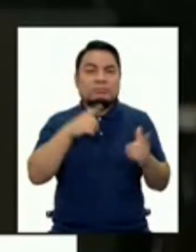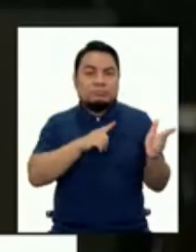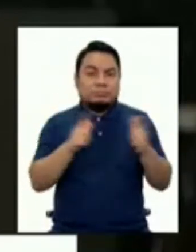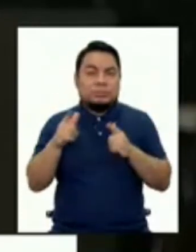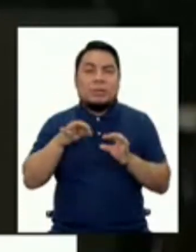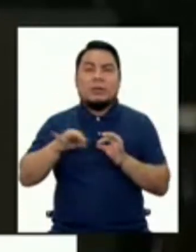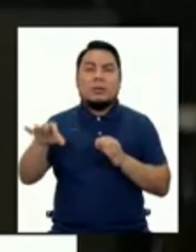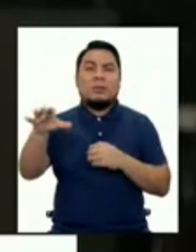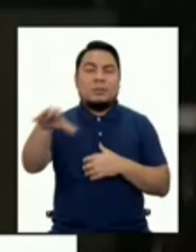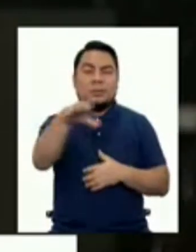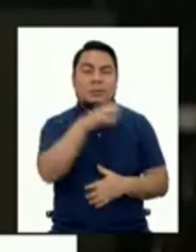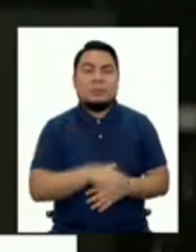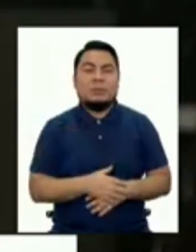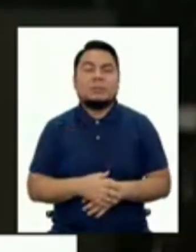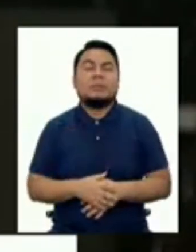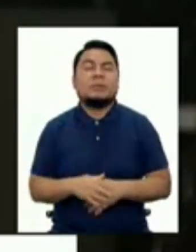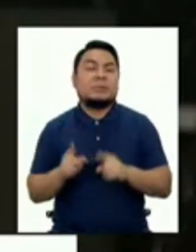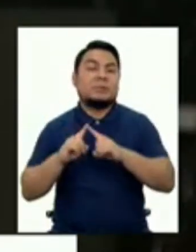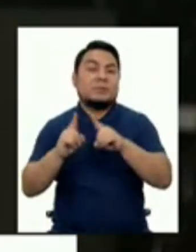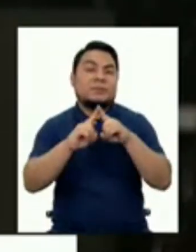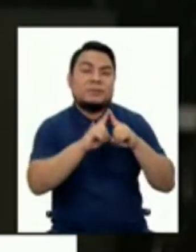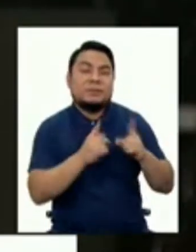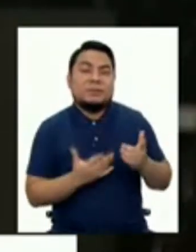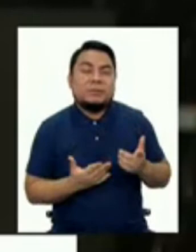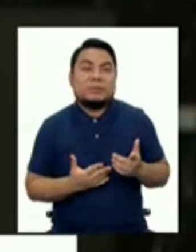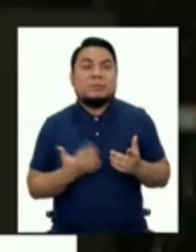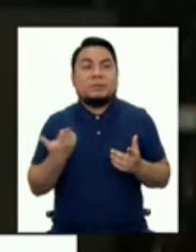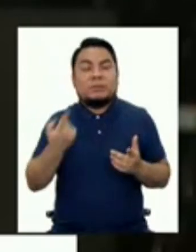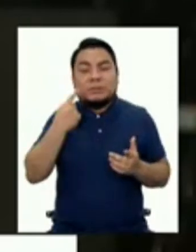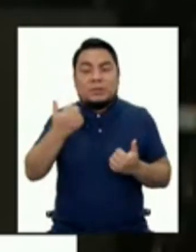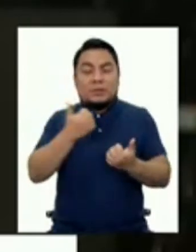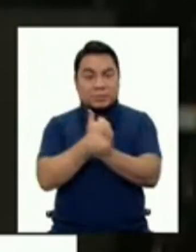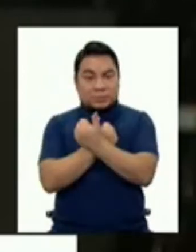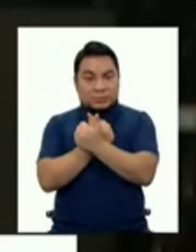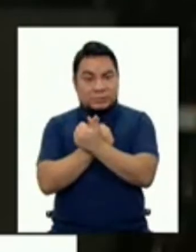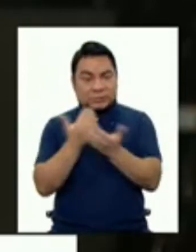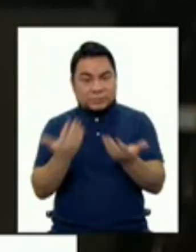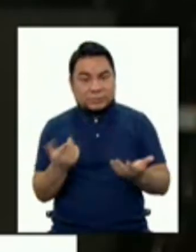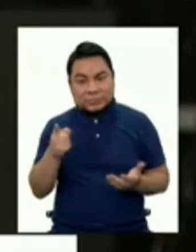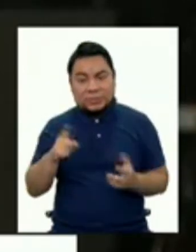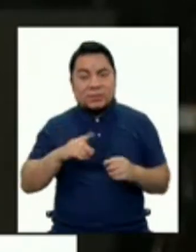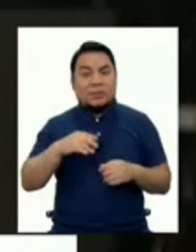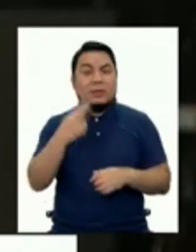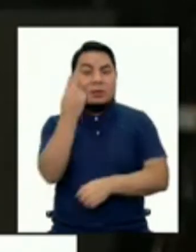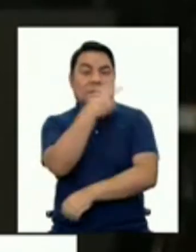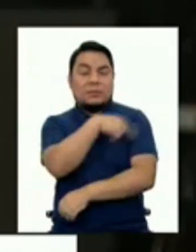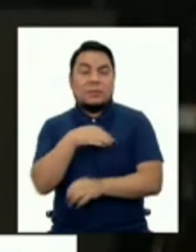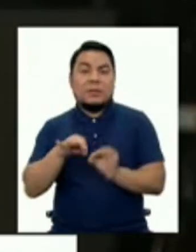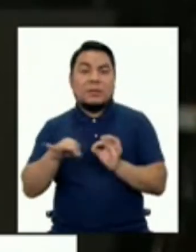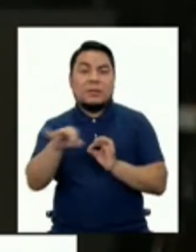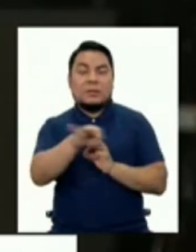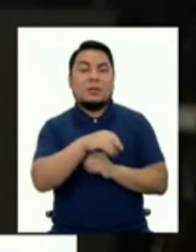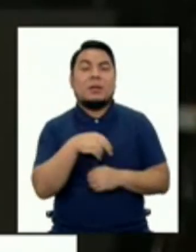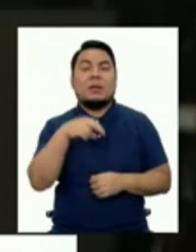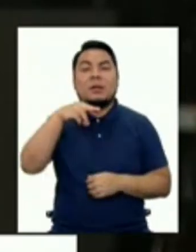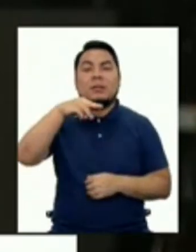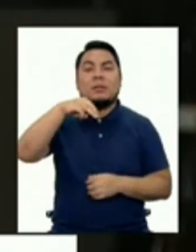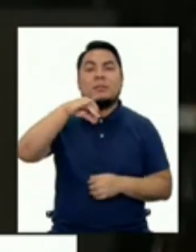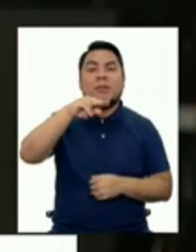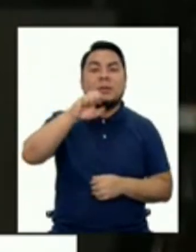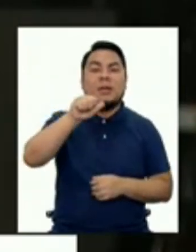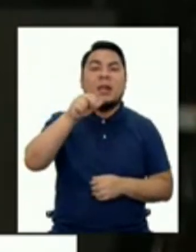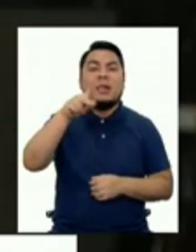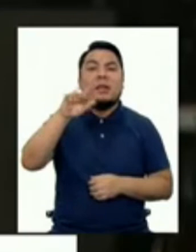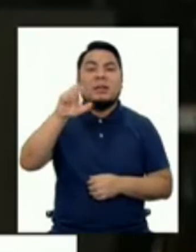cada región son diversas. En el caso de Ayacucho, efectivamente, el Hospital Regional Miguel Ángel